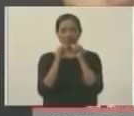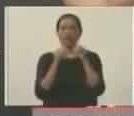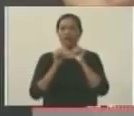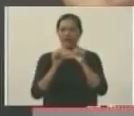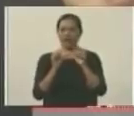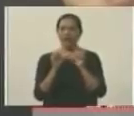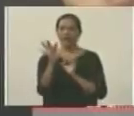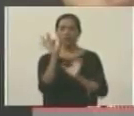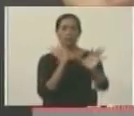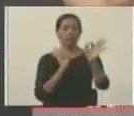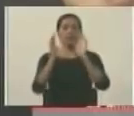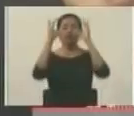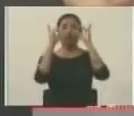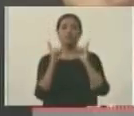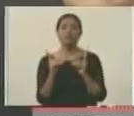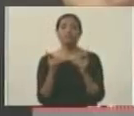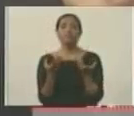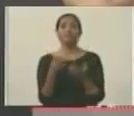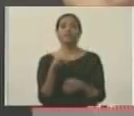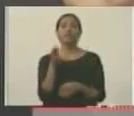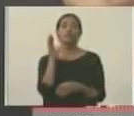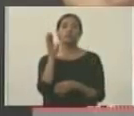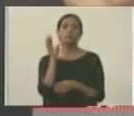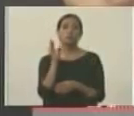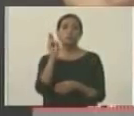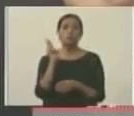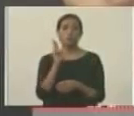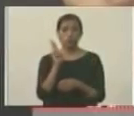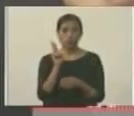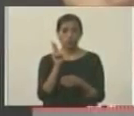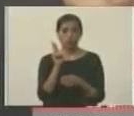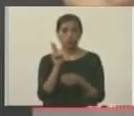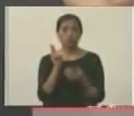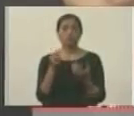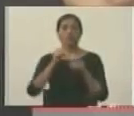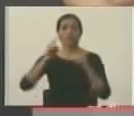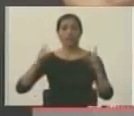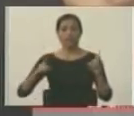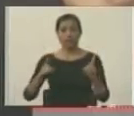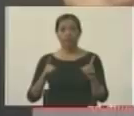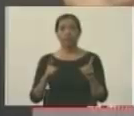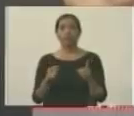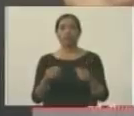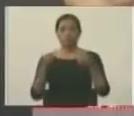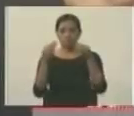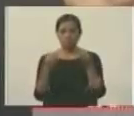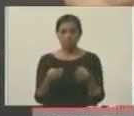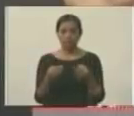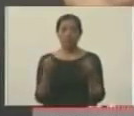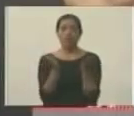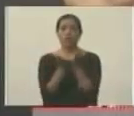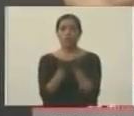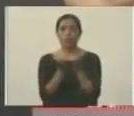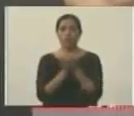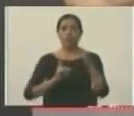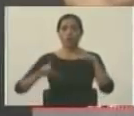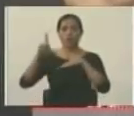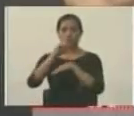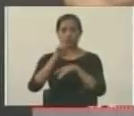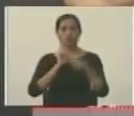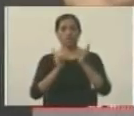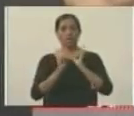medidas también de consumo eficiente de energía eléctrica en las escuelas, en los liceos, y en algunos lugares donde